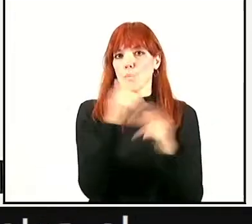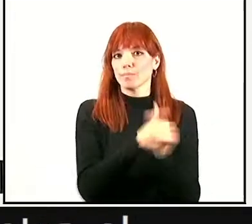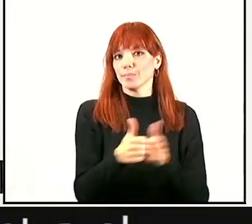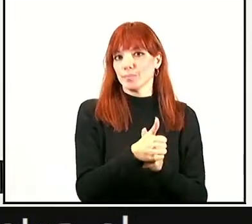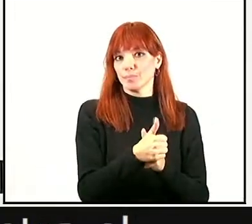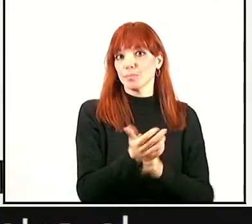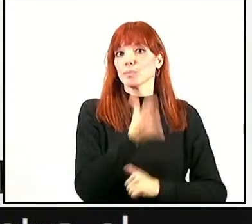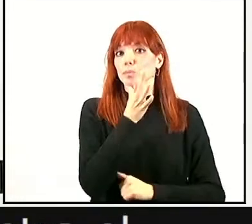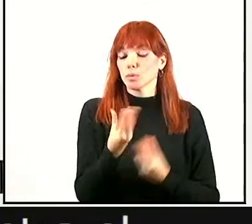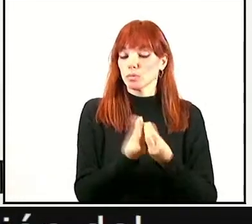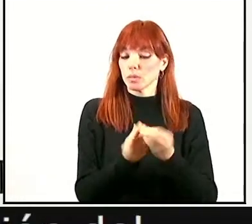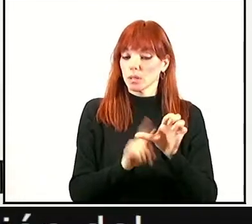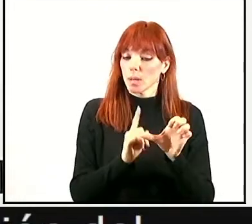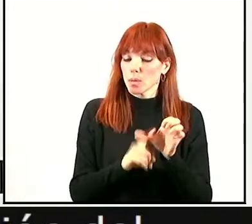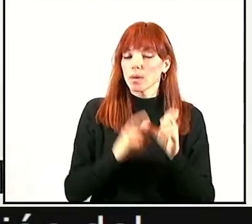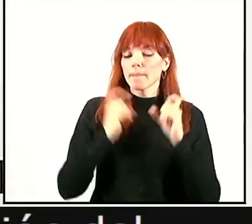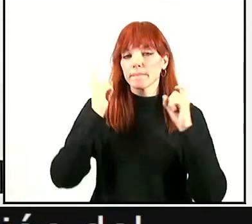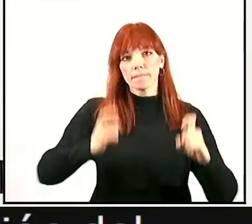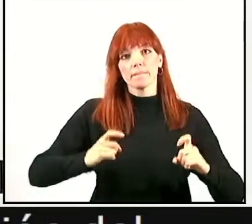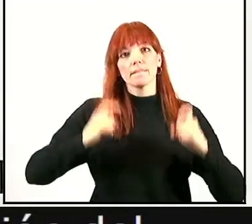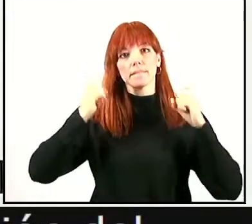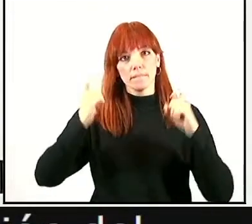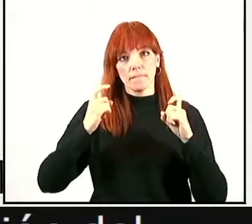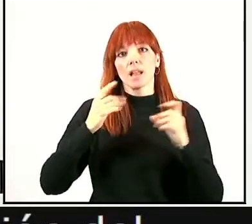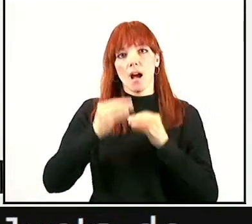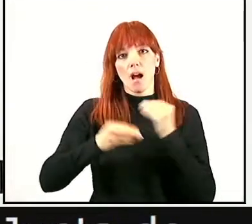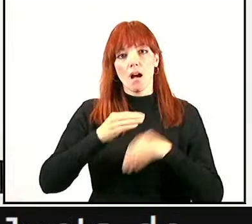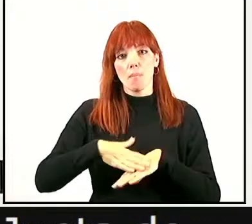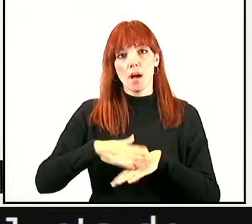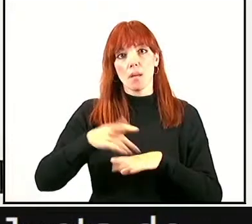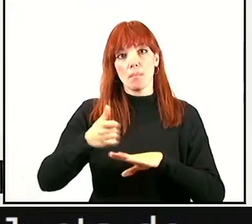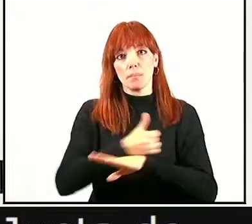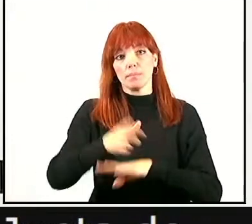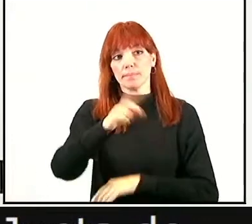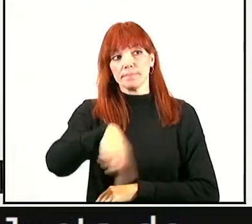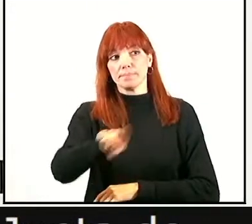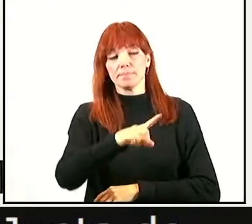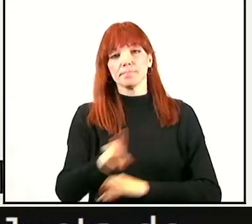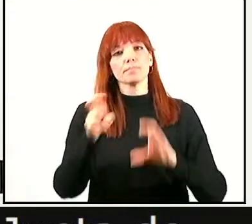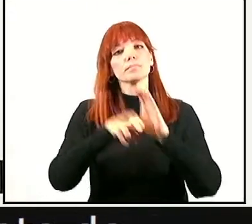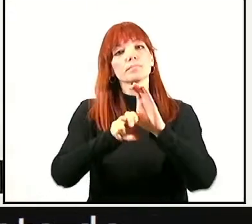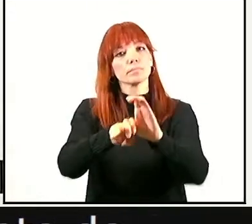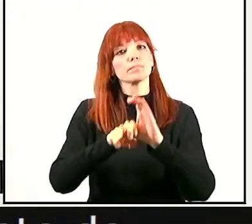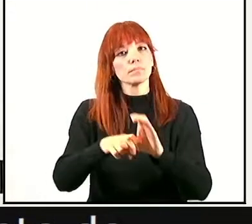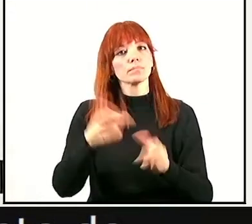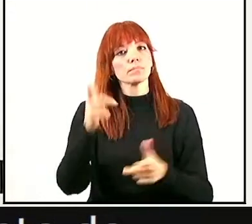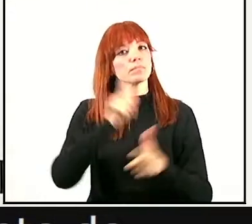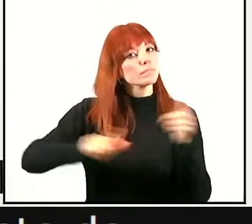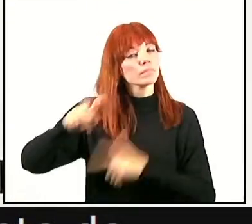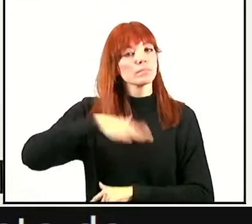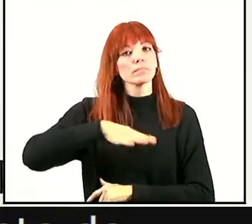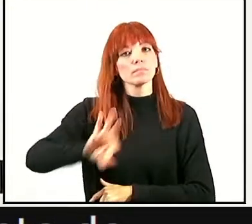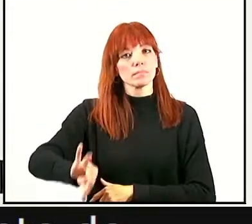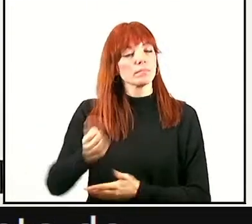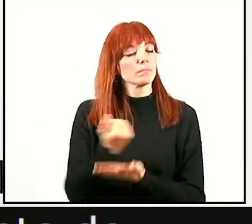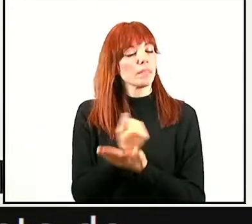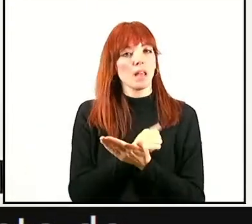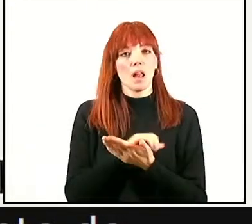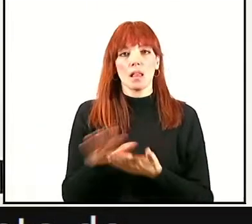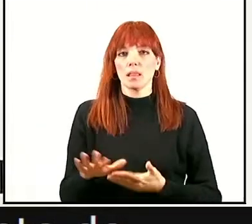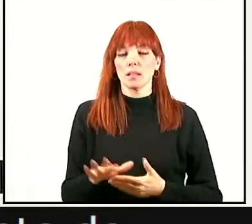que está haciendo la Junta de Extremadura es un esfuerzo para que la gente de manera gratuita pueda utilizar ese transporte